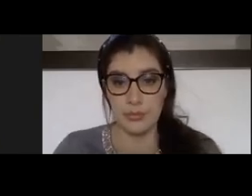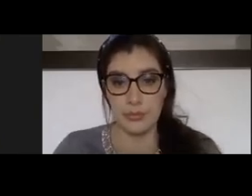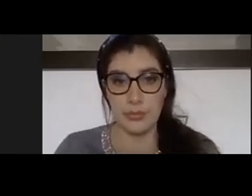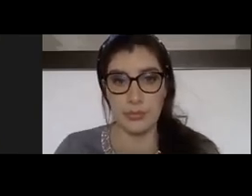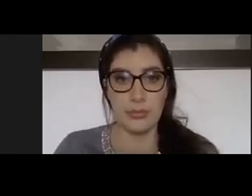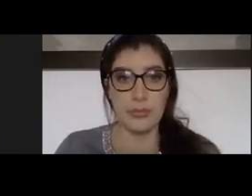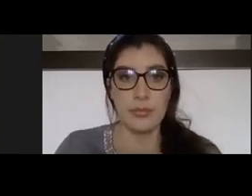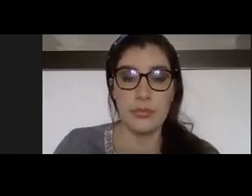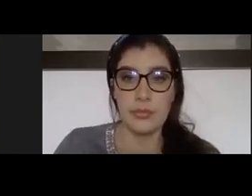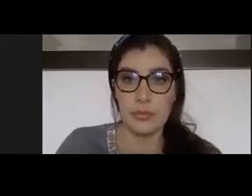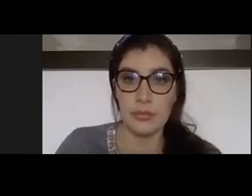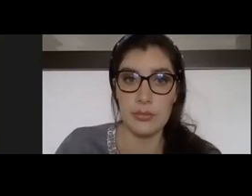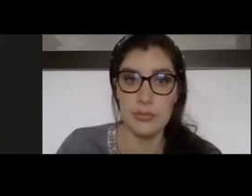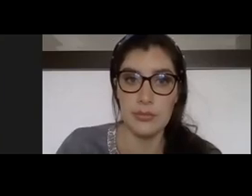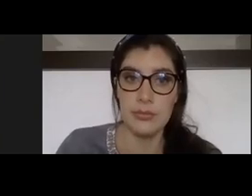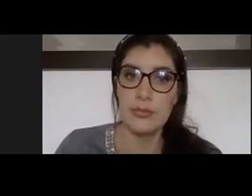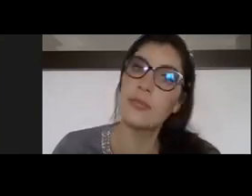ver, Sandra.